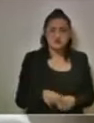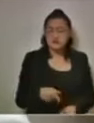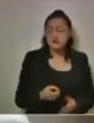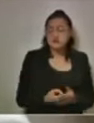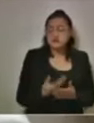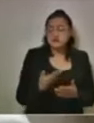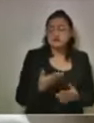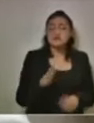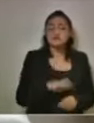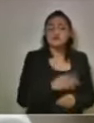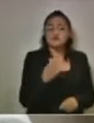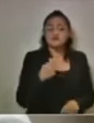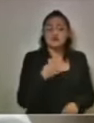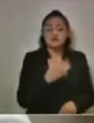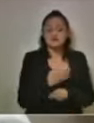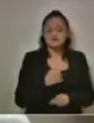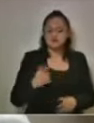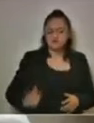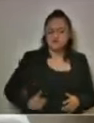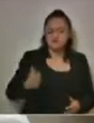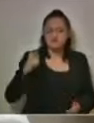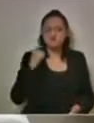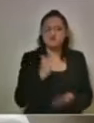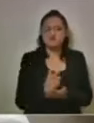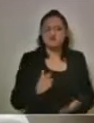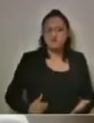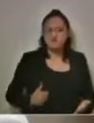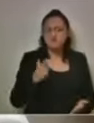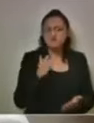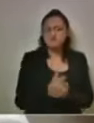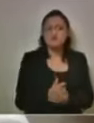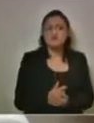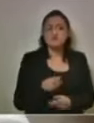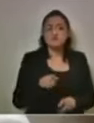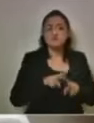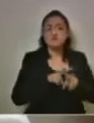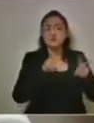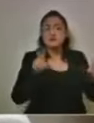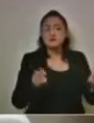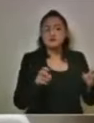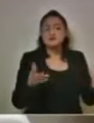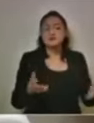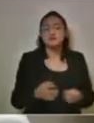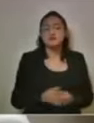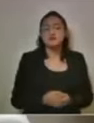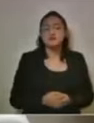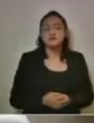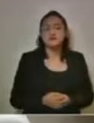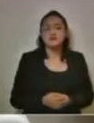porque hemos invertido nuestros recursos públicos en el tema